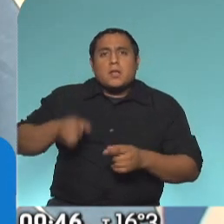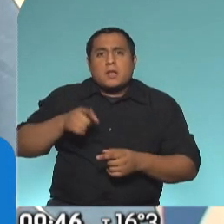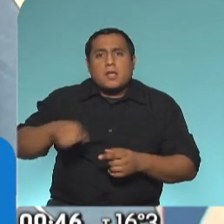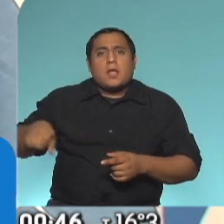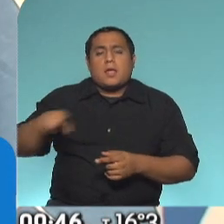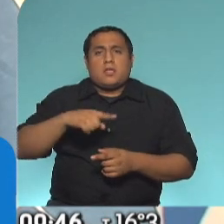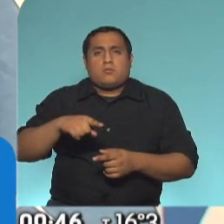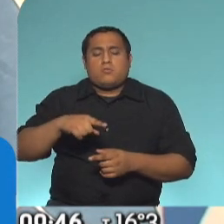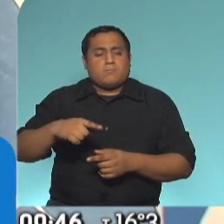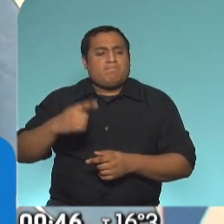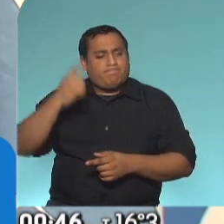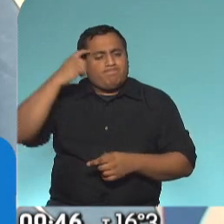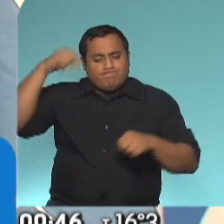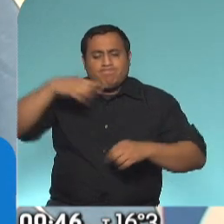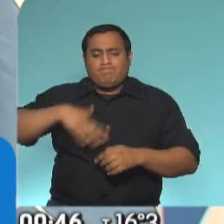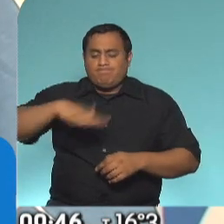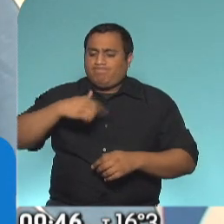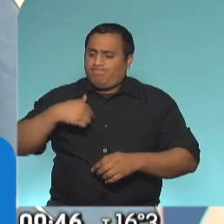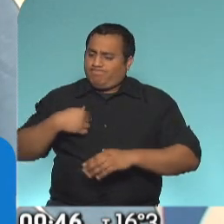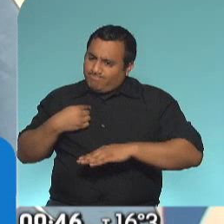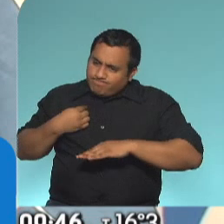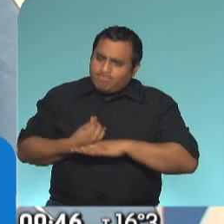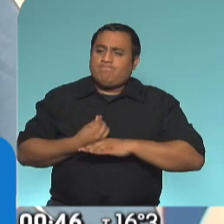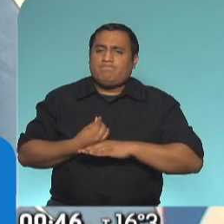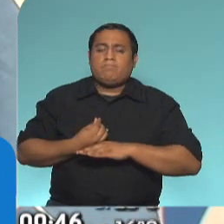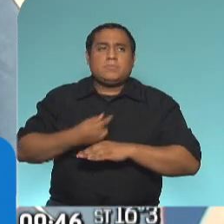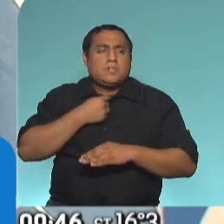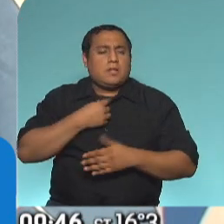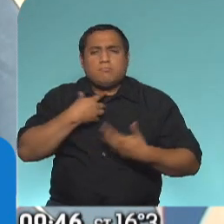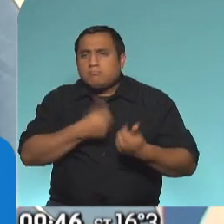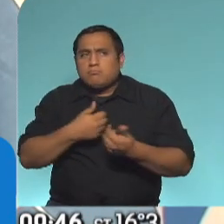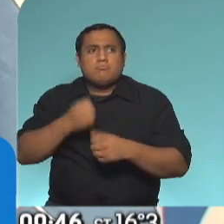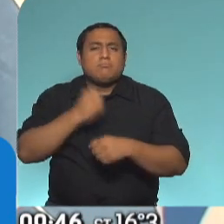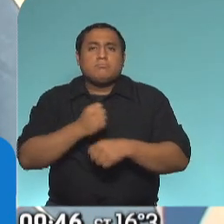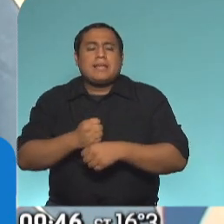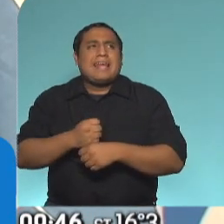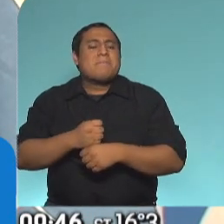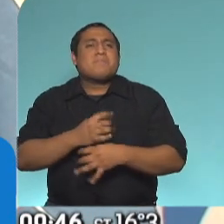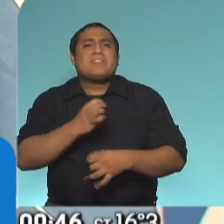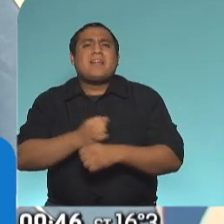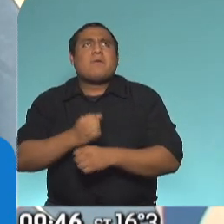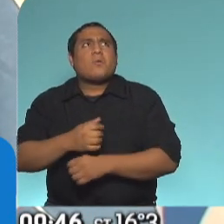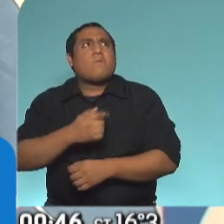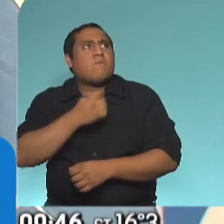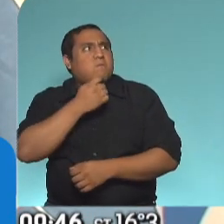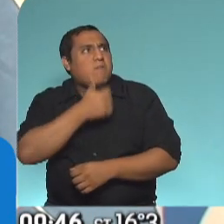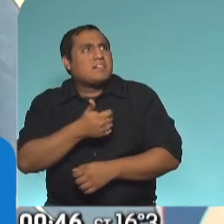de pertenencia que hace que, digamos, el trabajo sea, no sé si más simple,